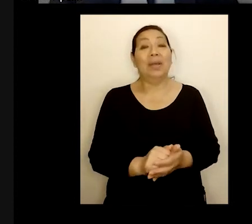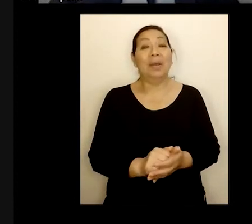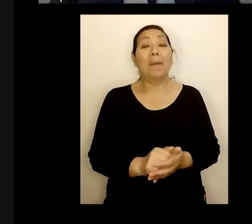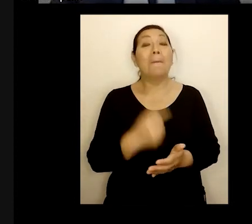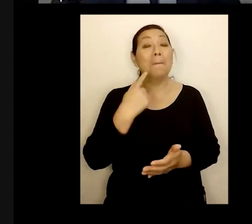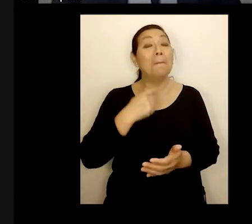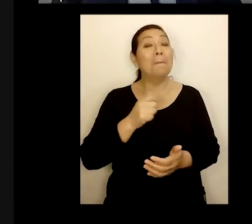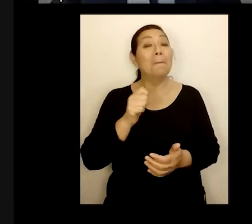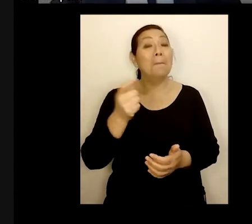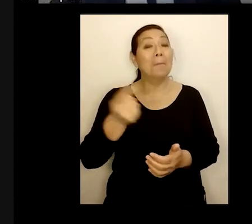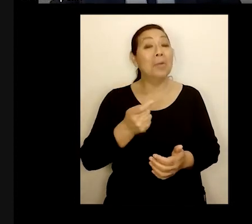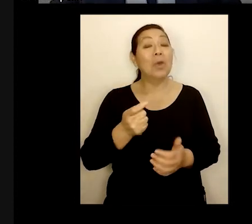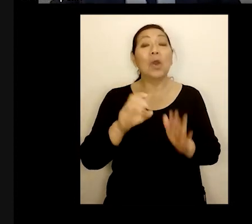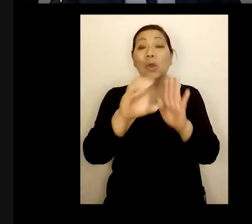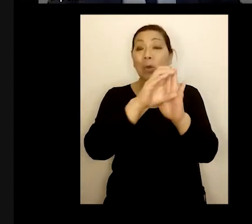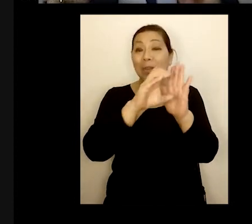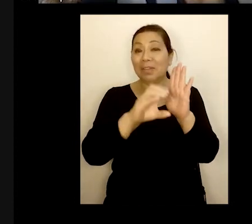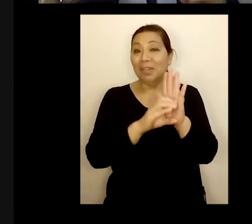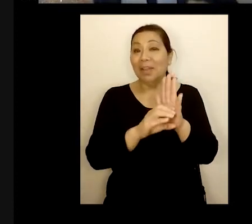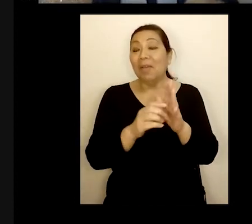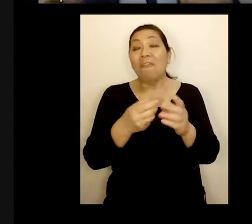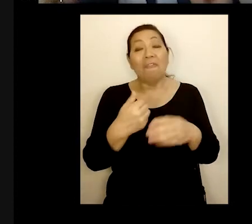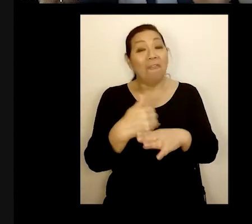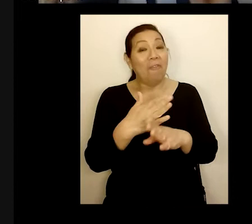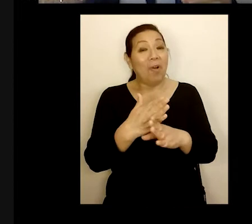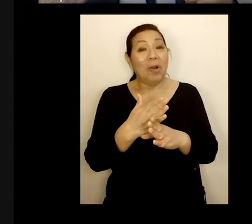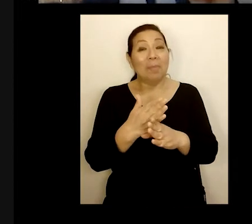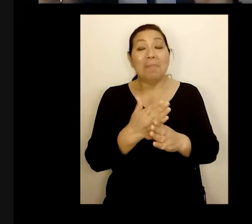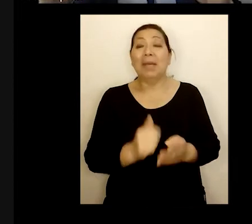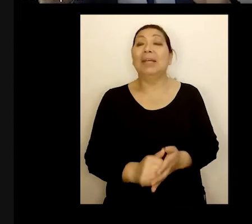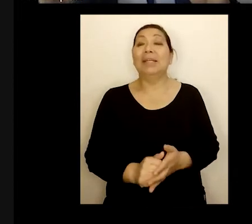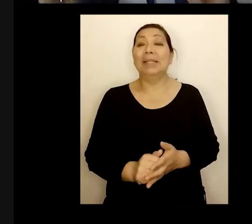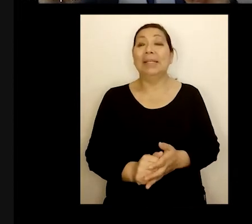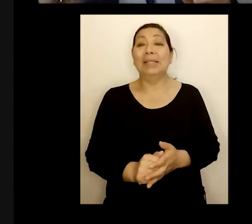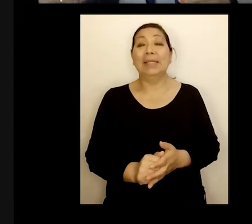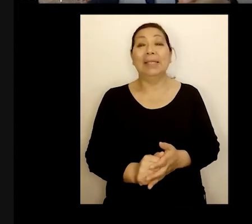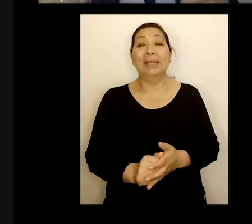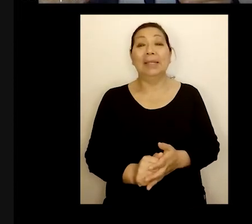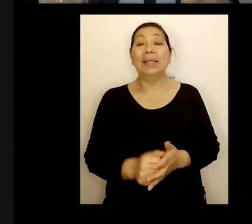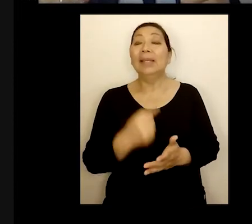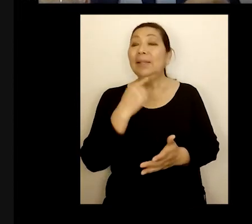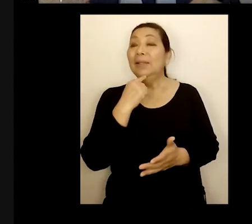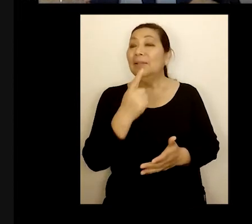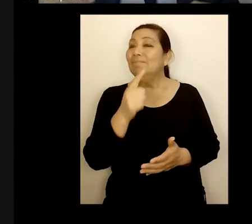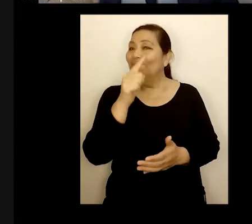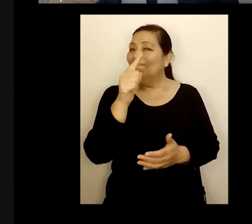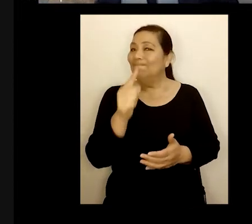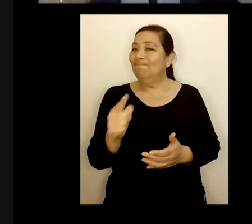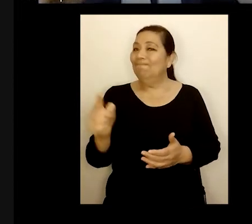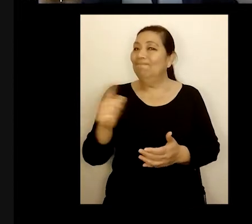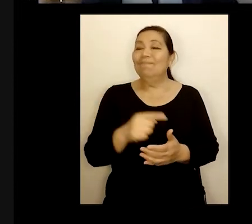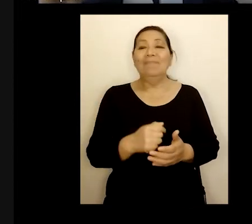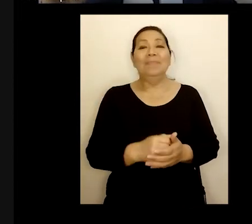emitida por el juzgado constitucional concluye emotivamente que la pericia es inútil.